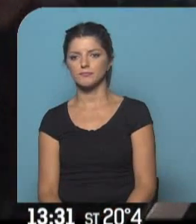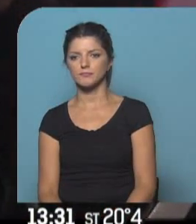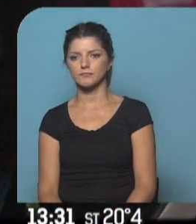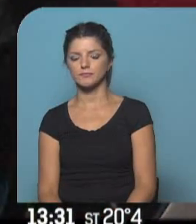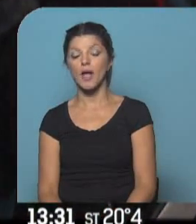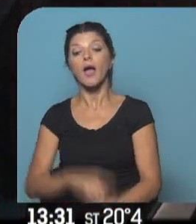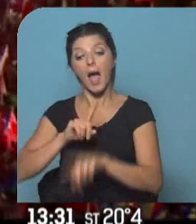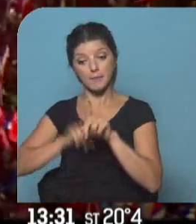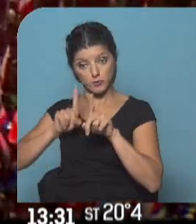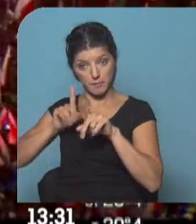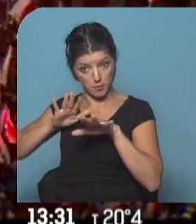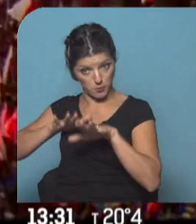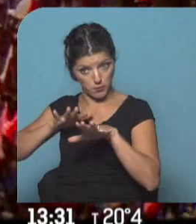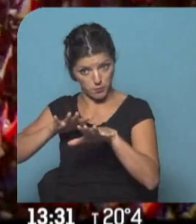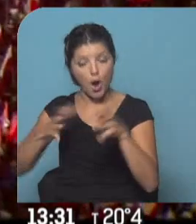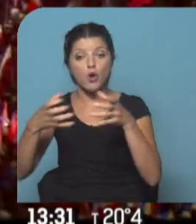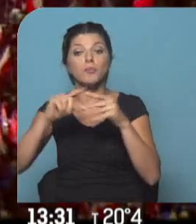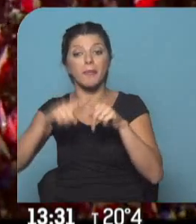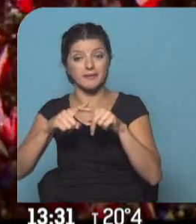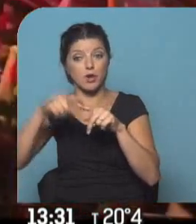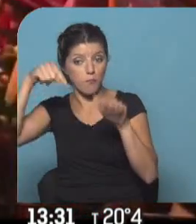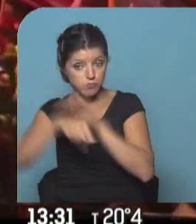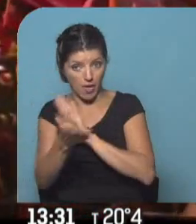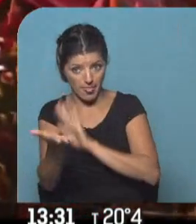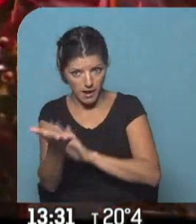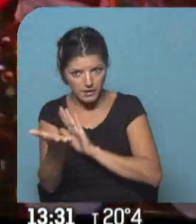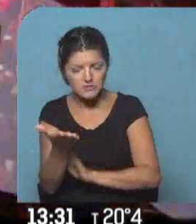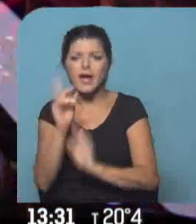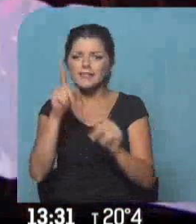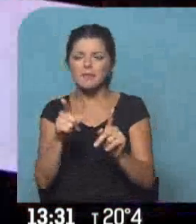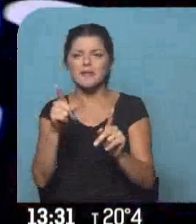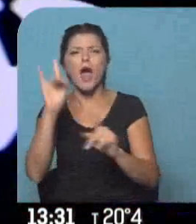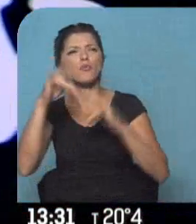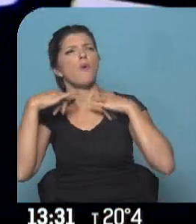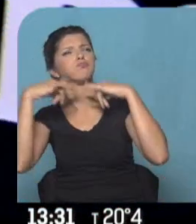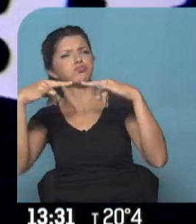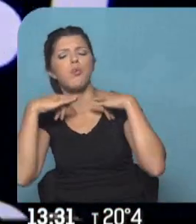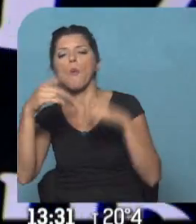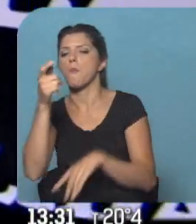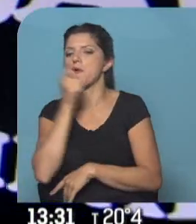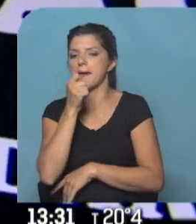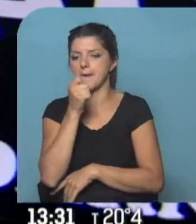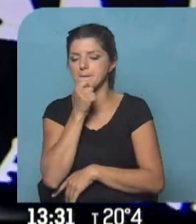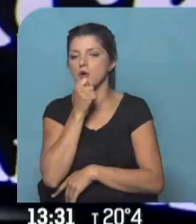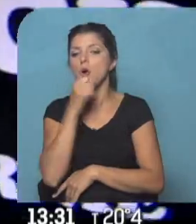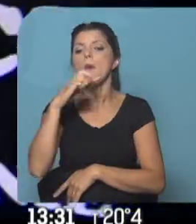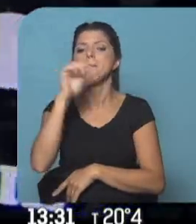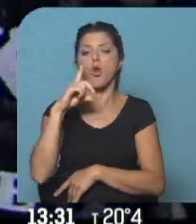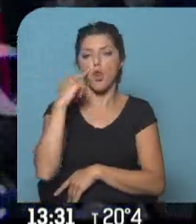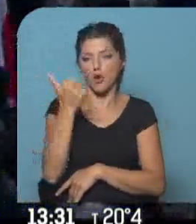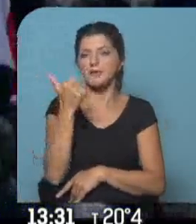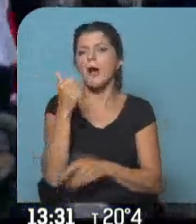Durante la marcha organizada por grupos de ultraderecha, también se escucharon consignas xenófobas como "Polonia pura",